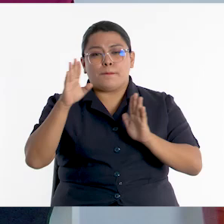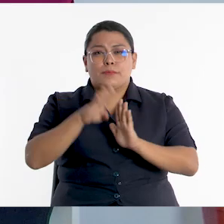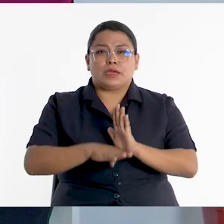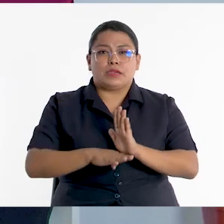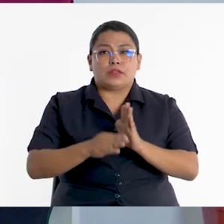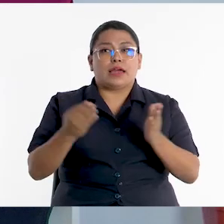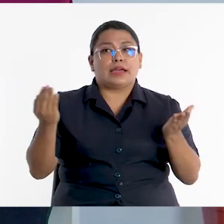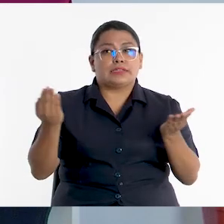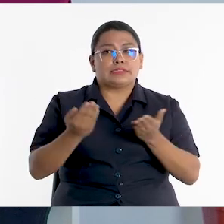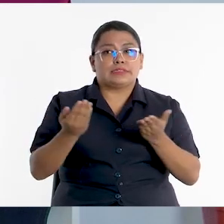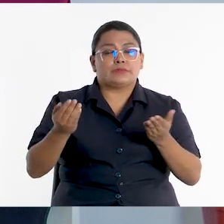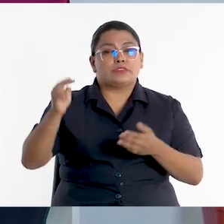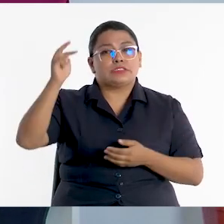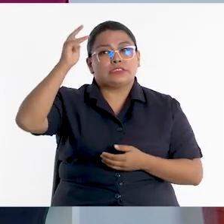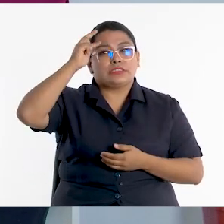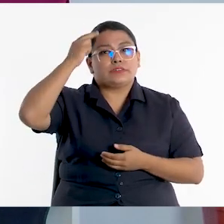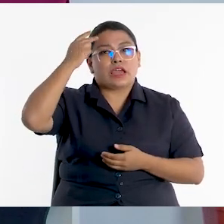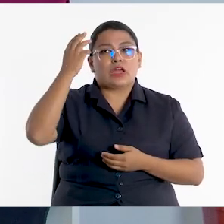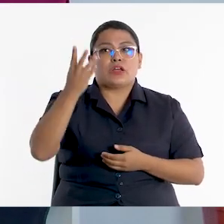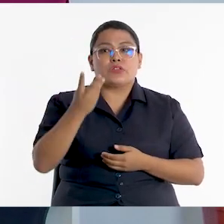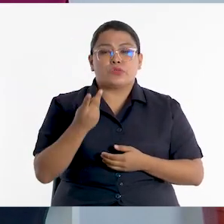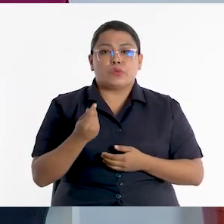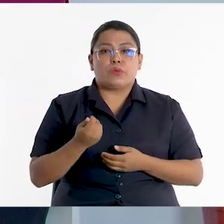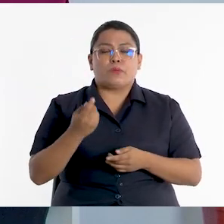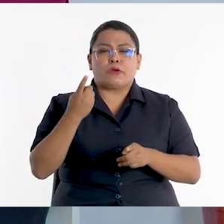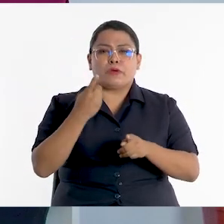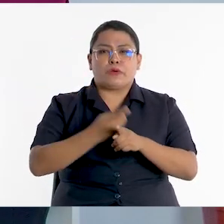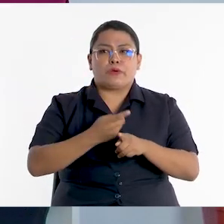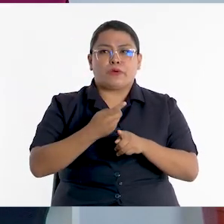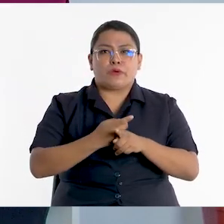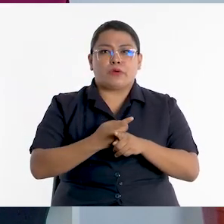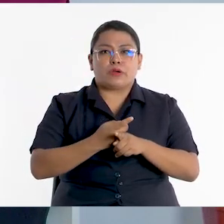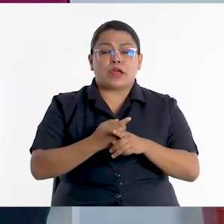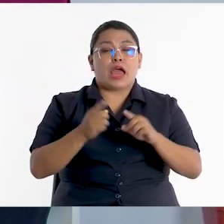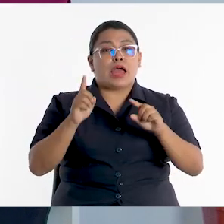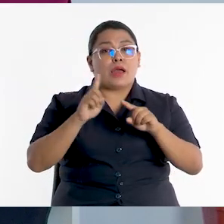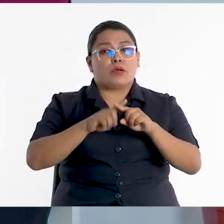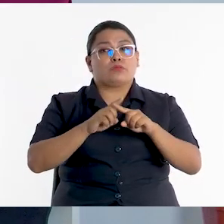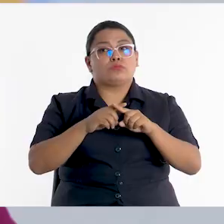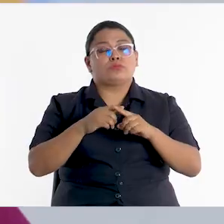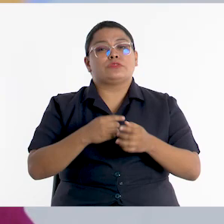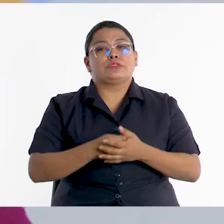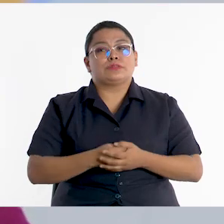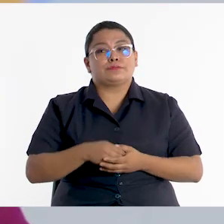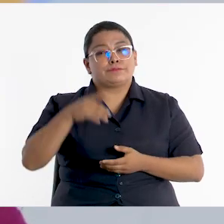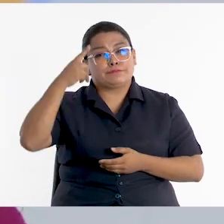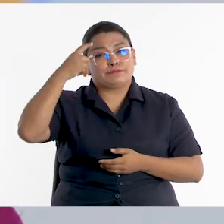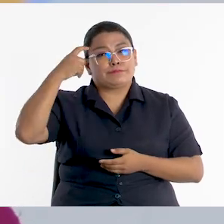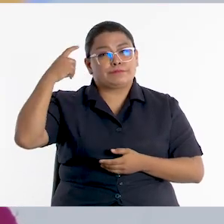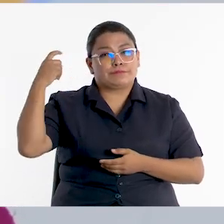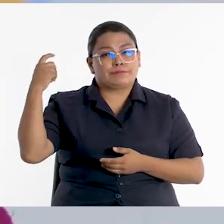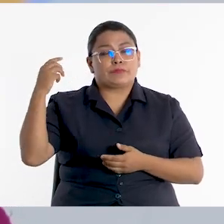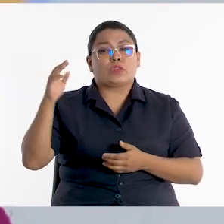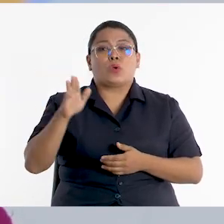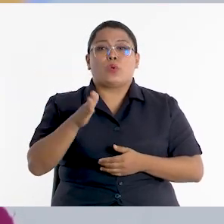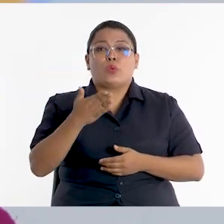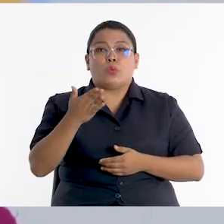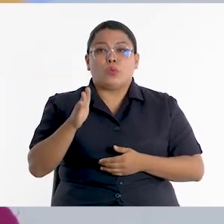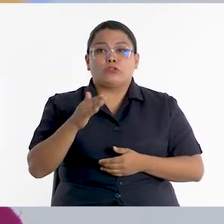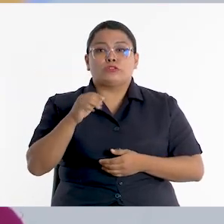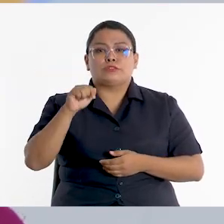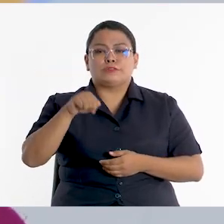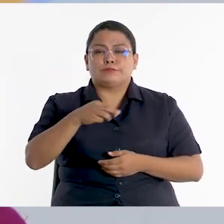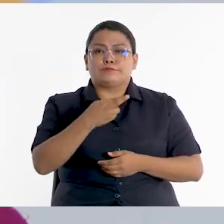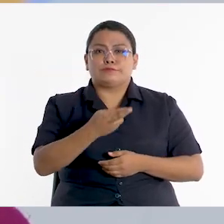descendente, estamos haciendo referencia al número que corresponde al multiplicador. Recuerda entonces